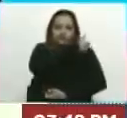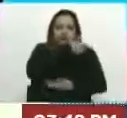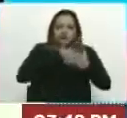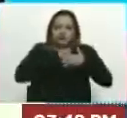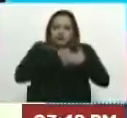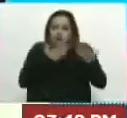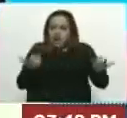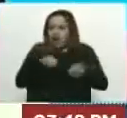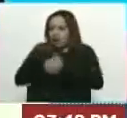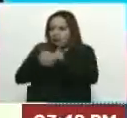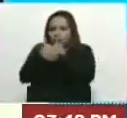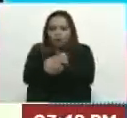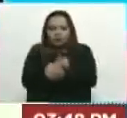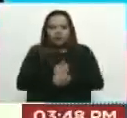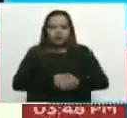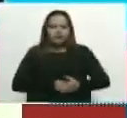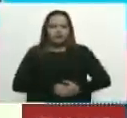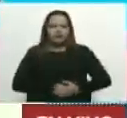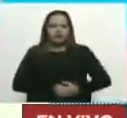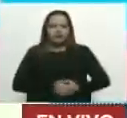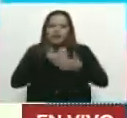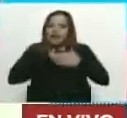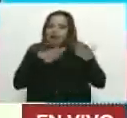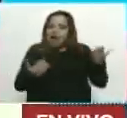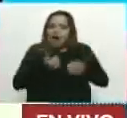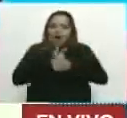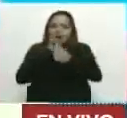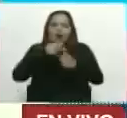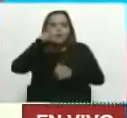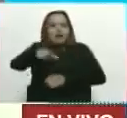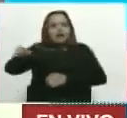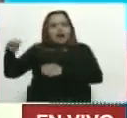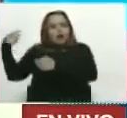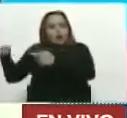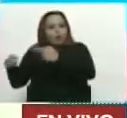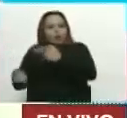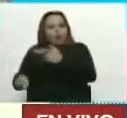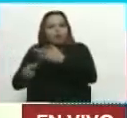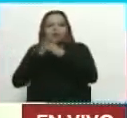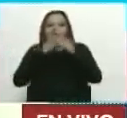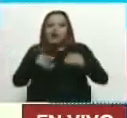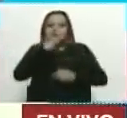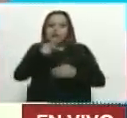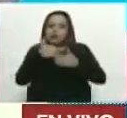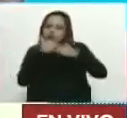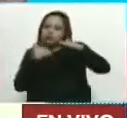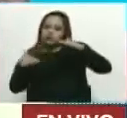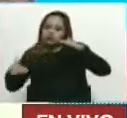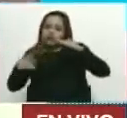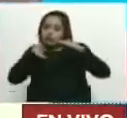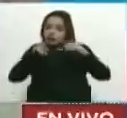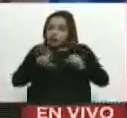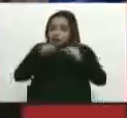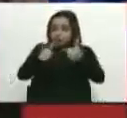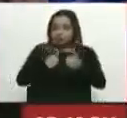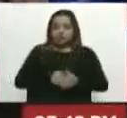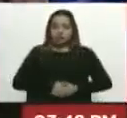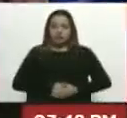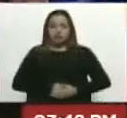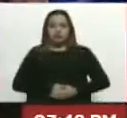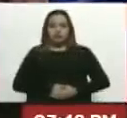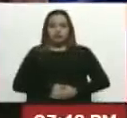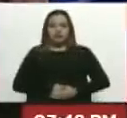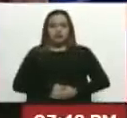entregado en amor, amor al prójimo, por todos sus comandados. Empezaba por allí. Y a él nos